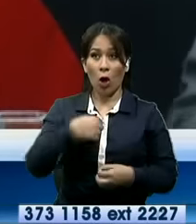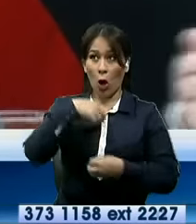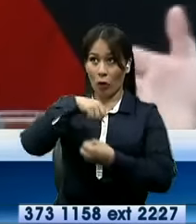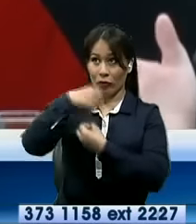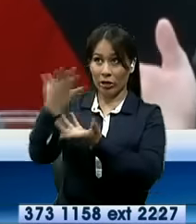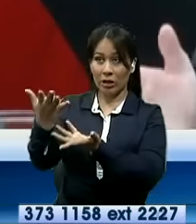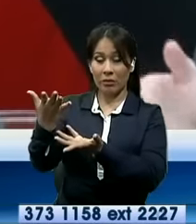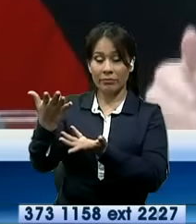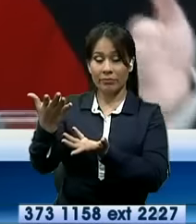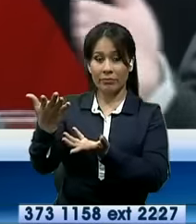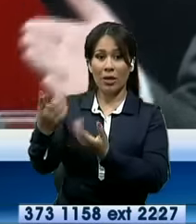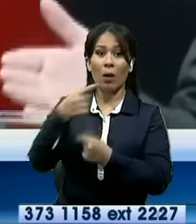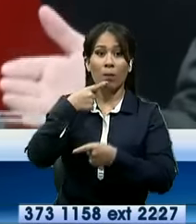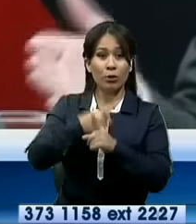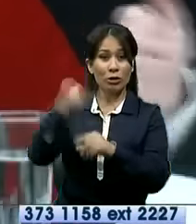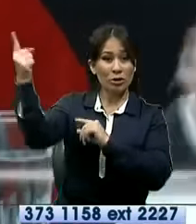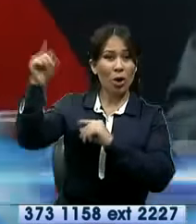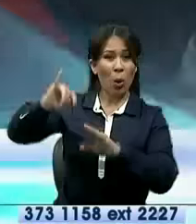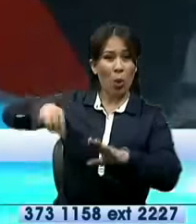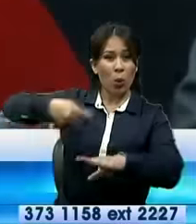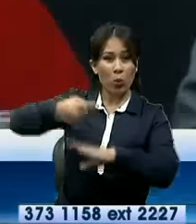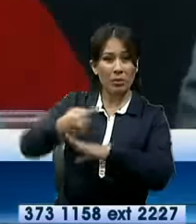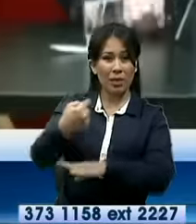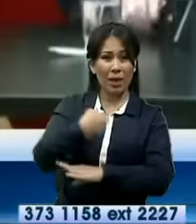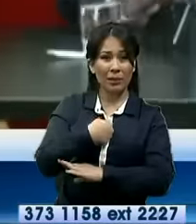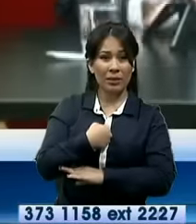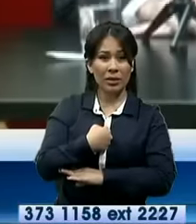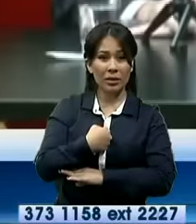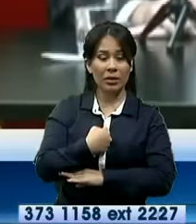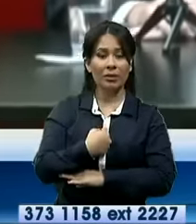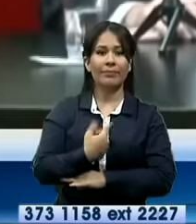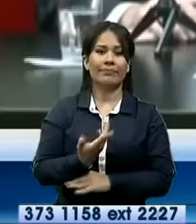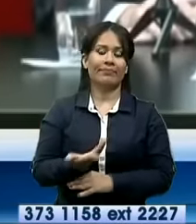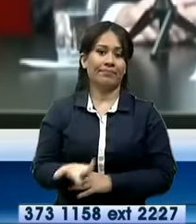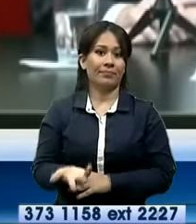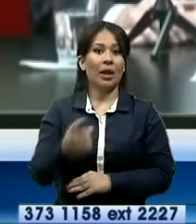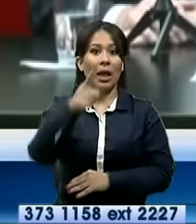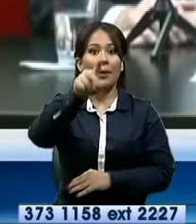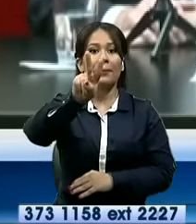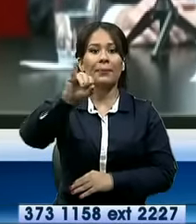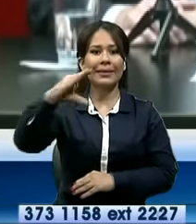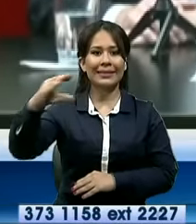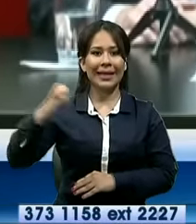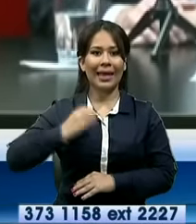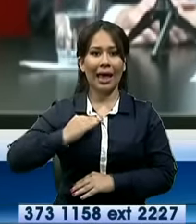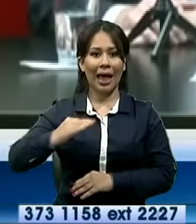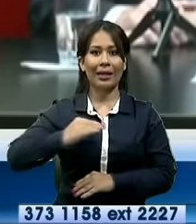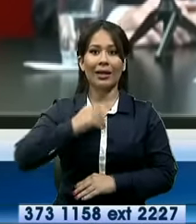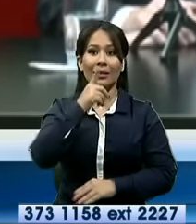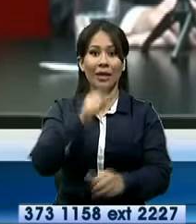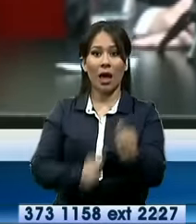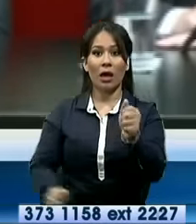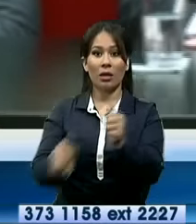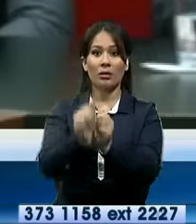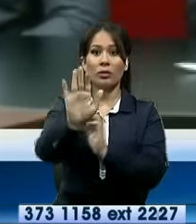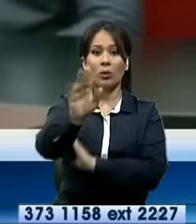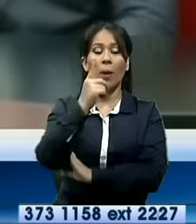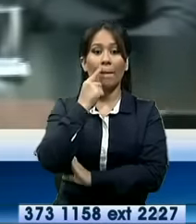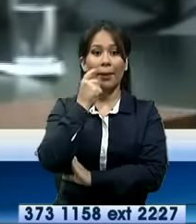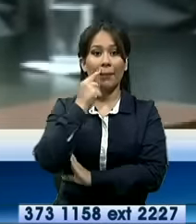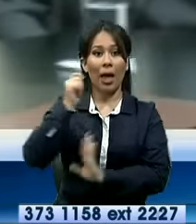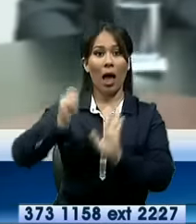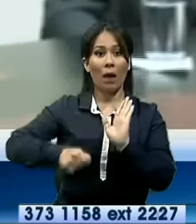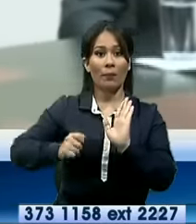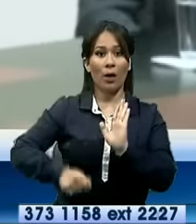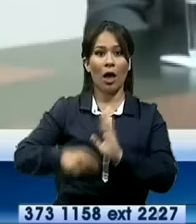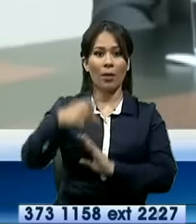y por eso su juicio encontré en mi persona. El vicealcalde estuvo acompañado de su padre como abogado defensor Patricio del